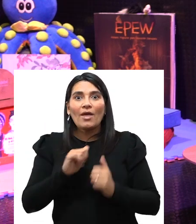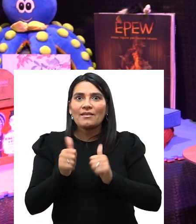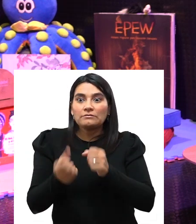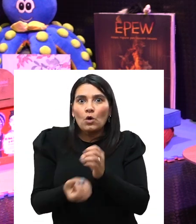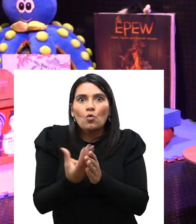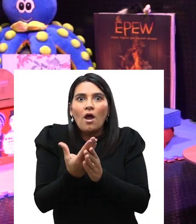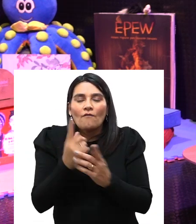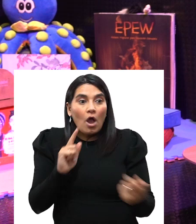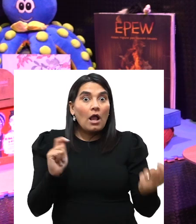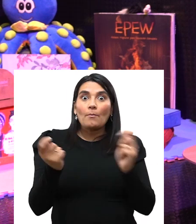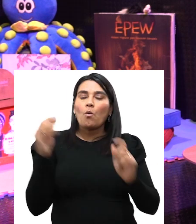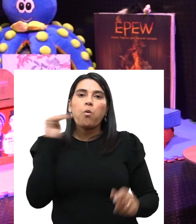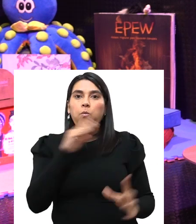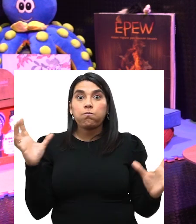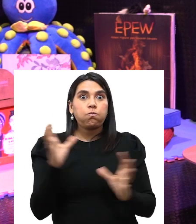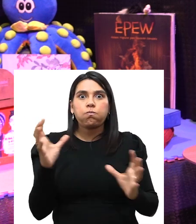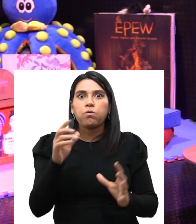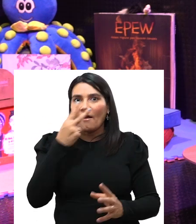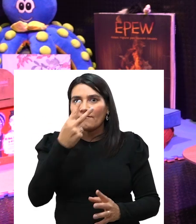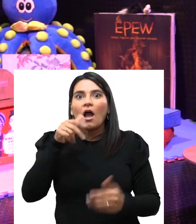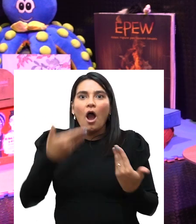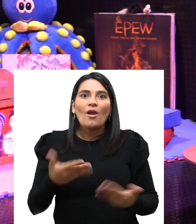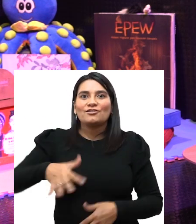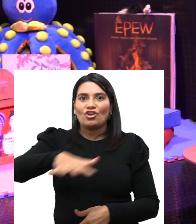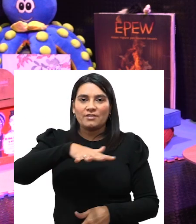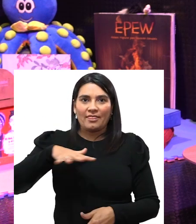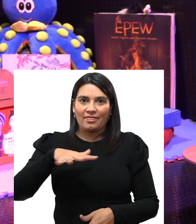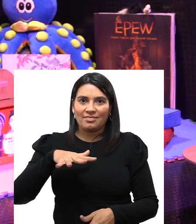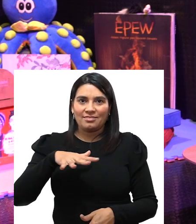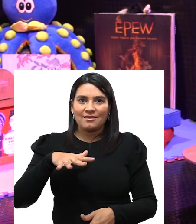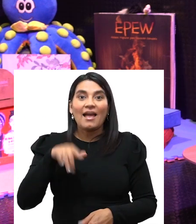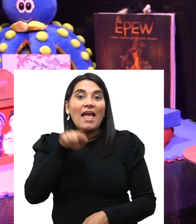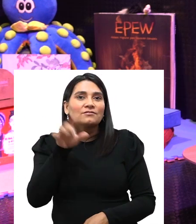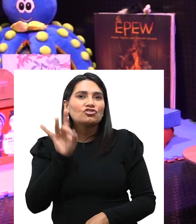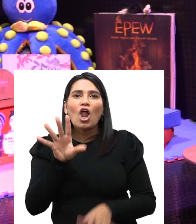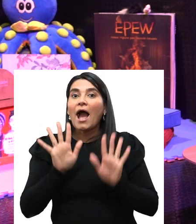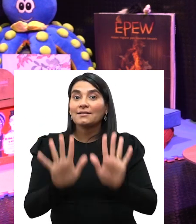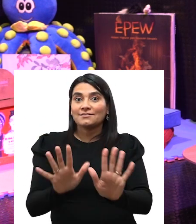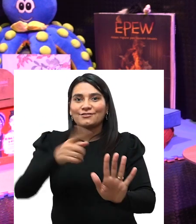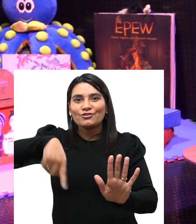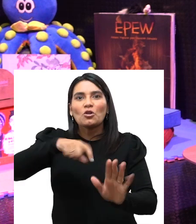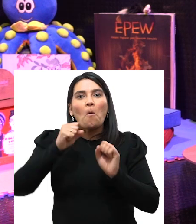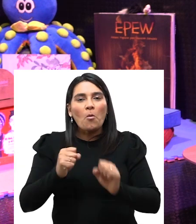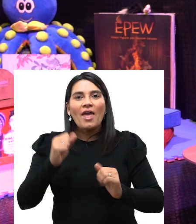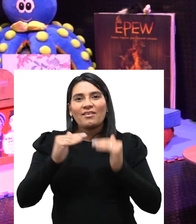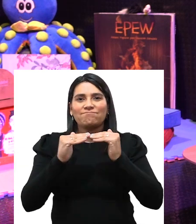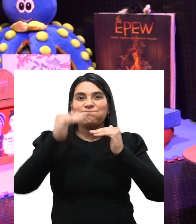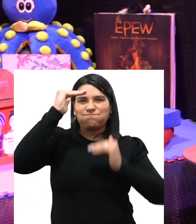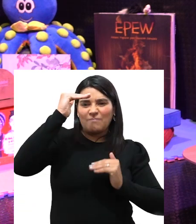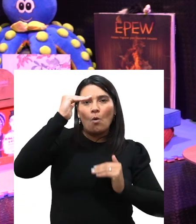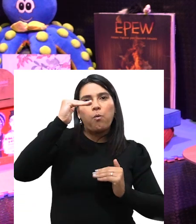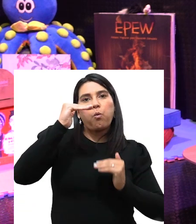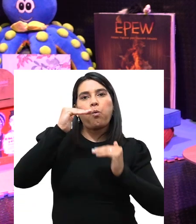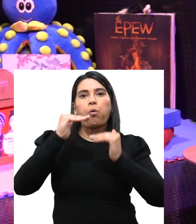cambios vertiginosos que ha enfrentado nuestra sociedad. Solo de esta forma podremos ir acortando las brechas que existen